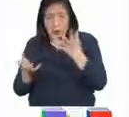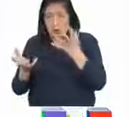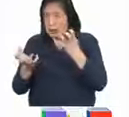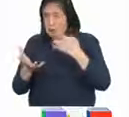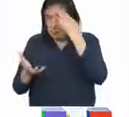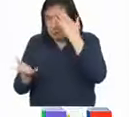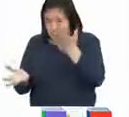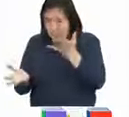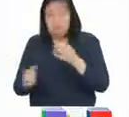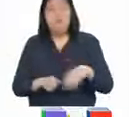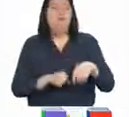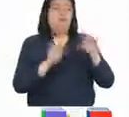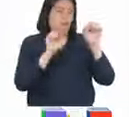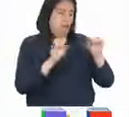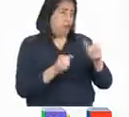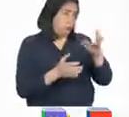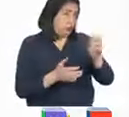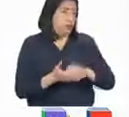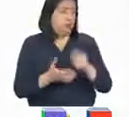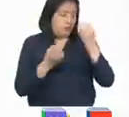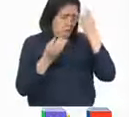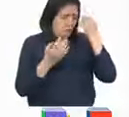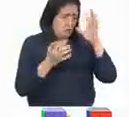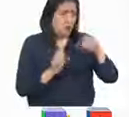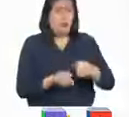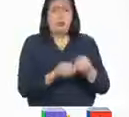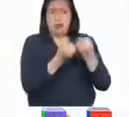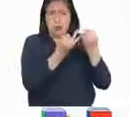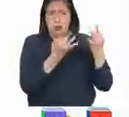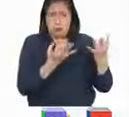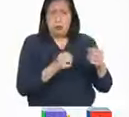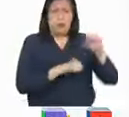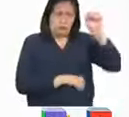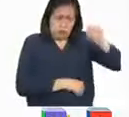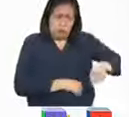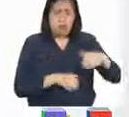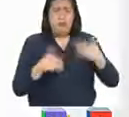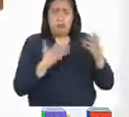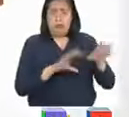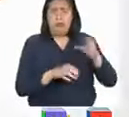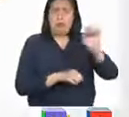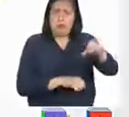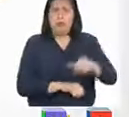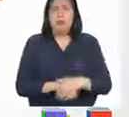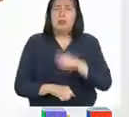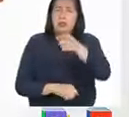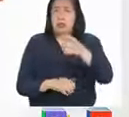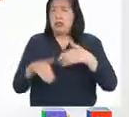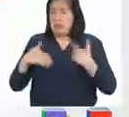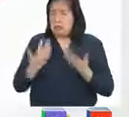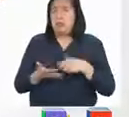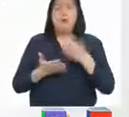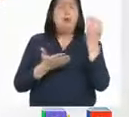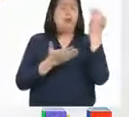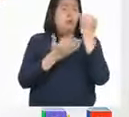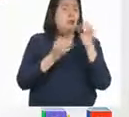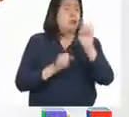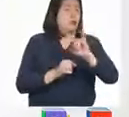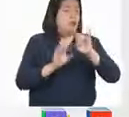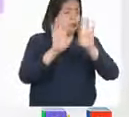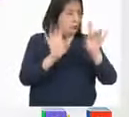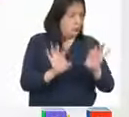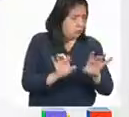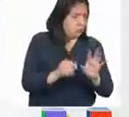conocer? Pues, si tienes la información estadística, por supuesto que sí. Y puedes crear tus gráficos usando